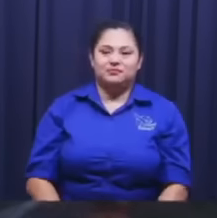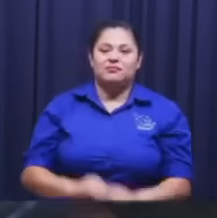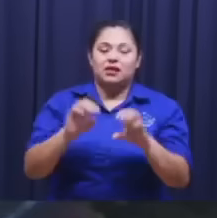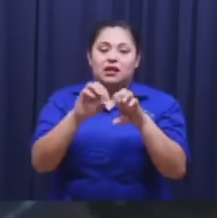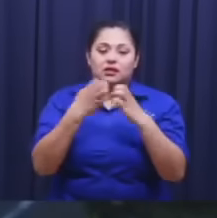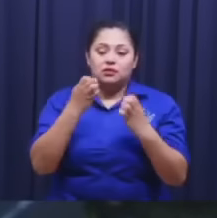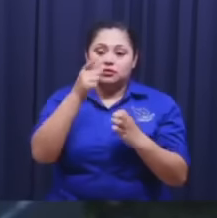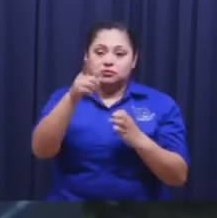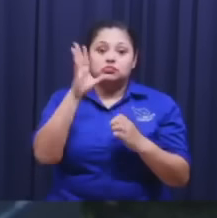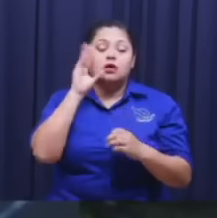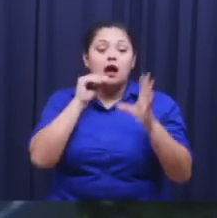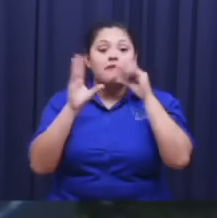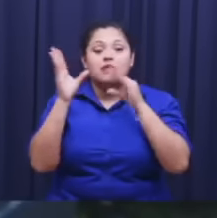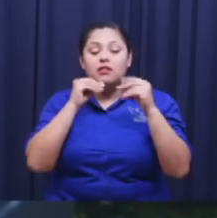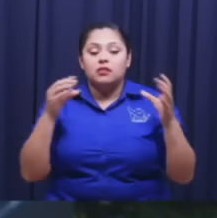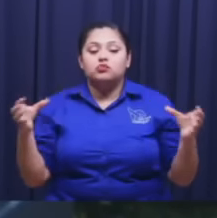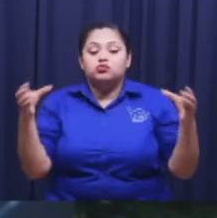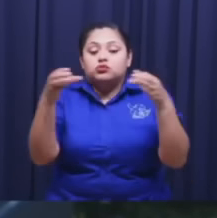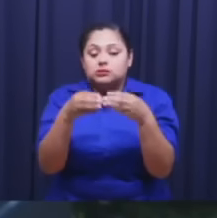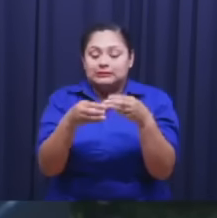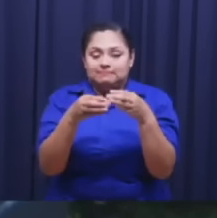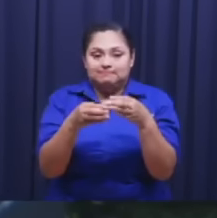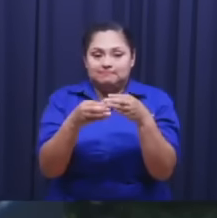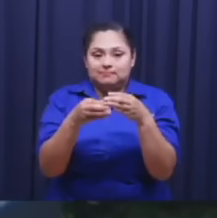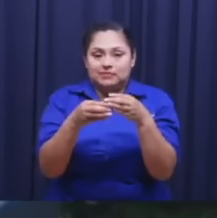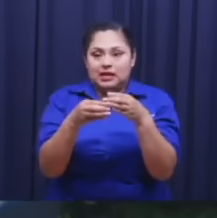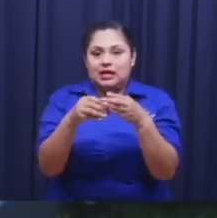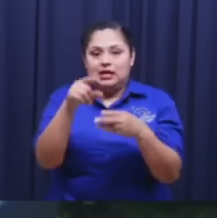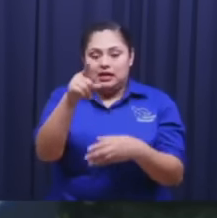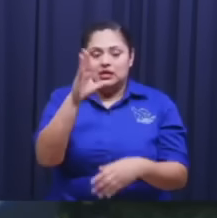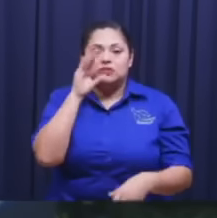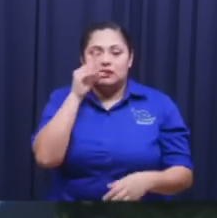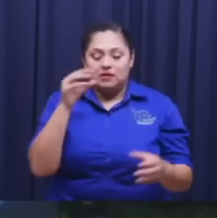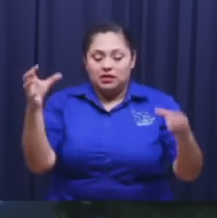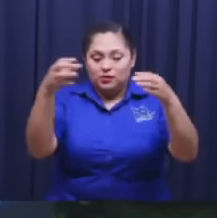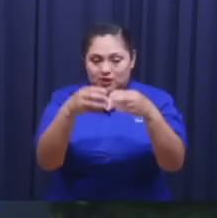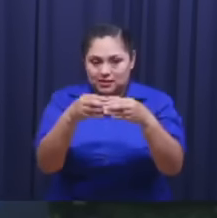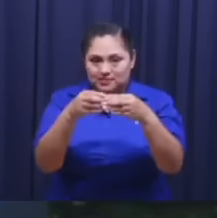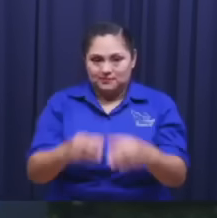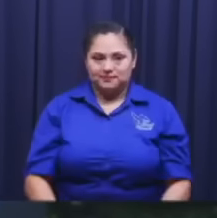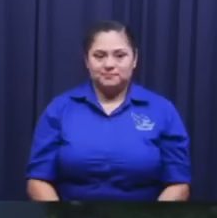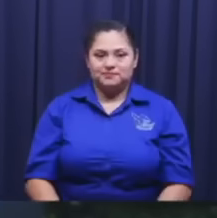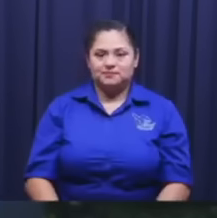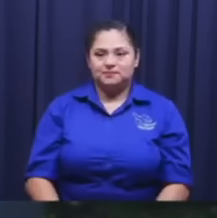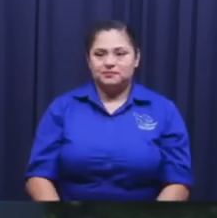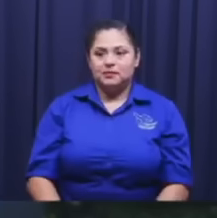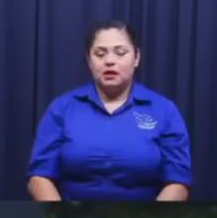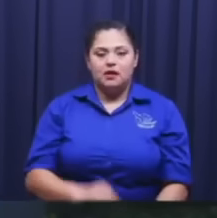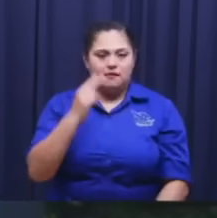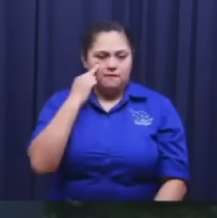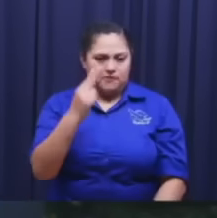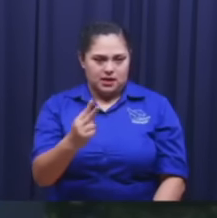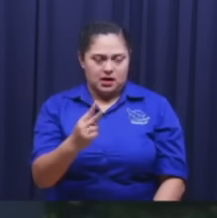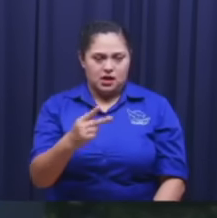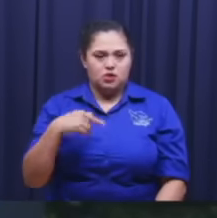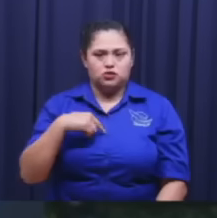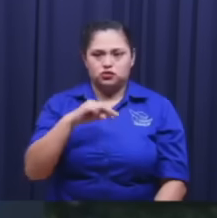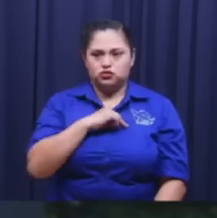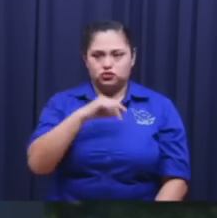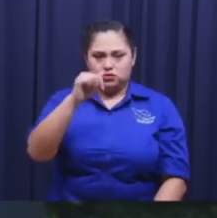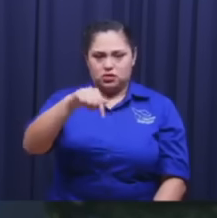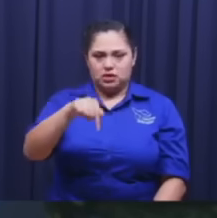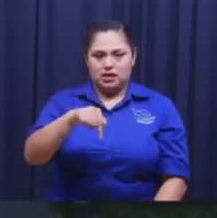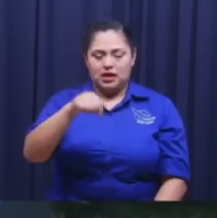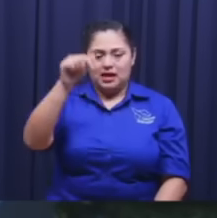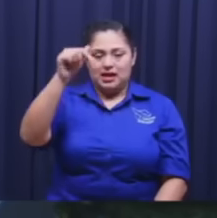Entonces eso nos habla de unidad. Eso nos habla de unidad. Mire, estuvimos ahorita